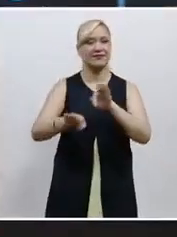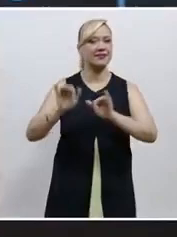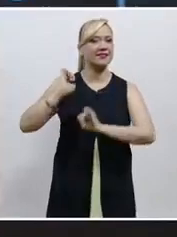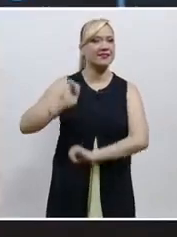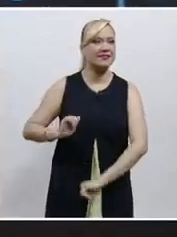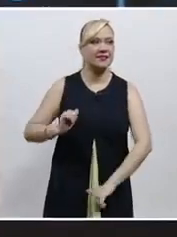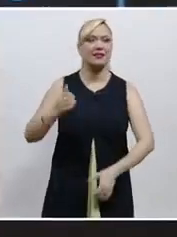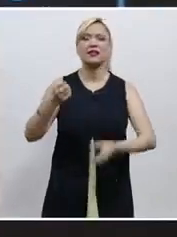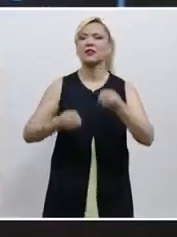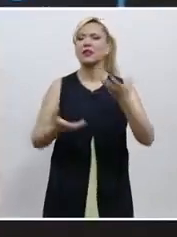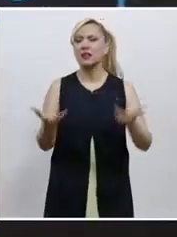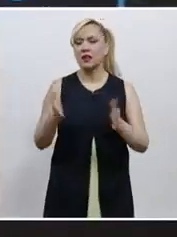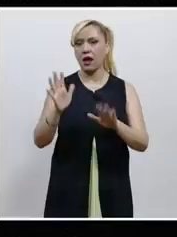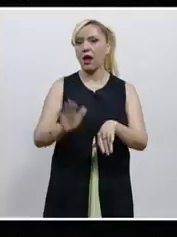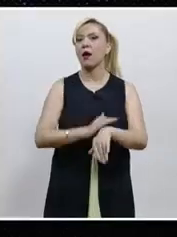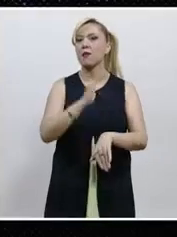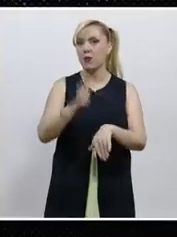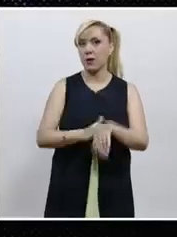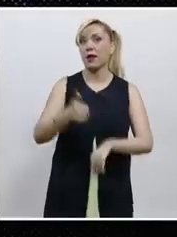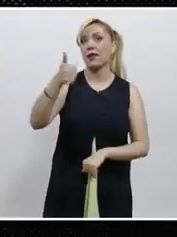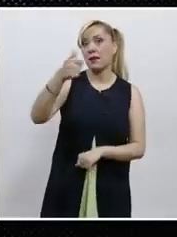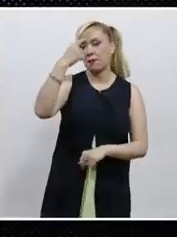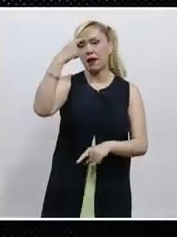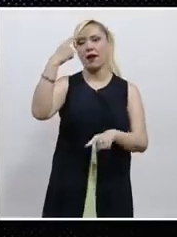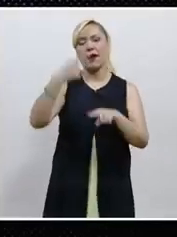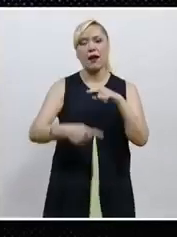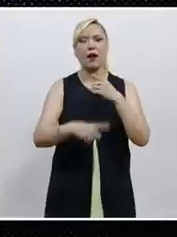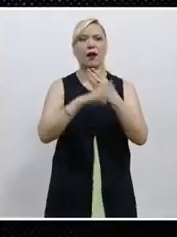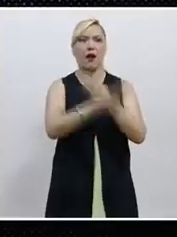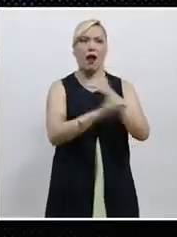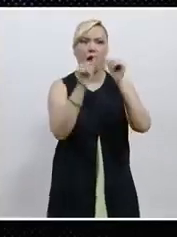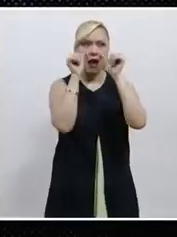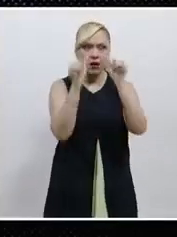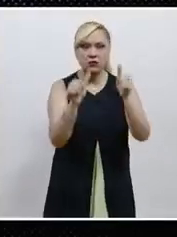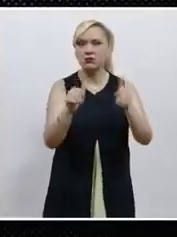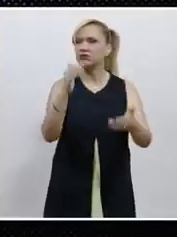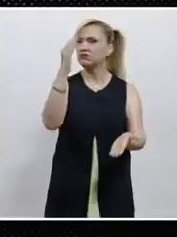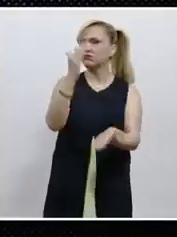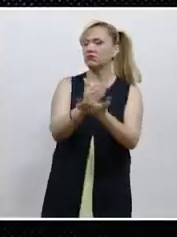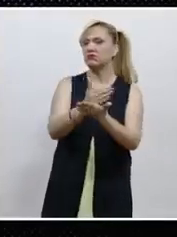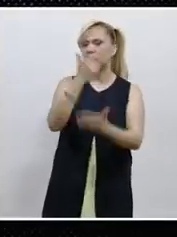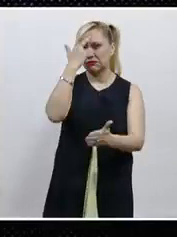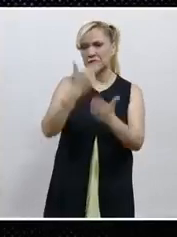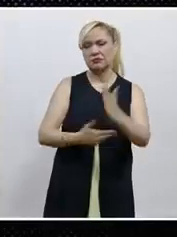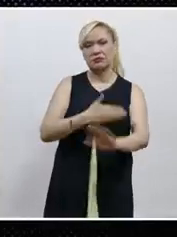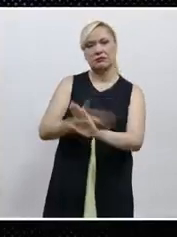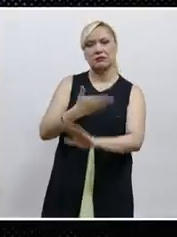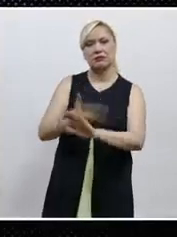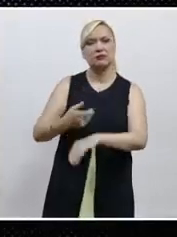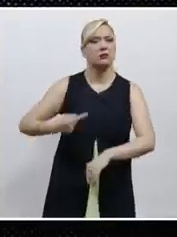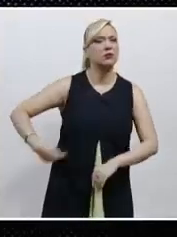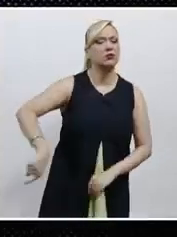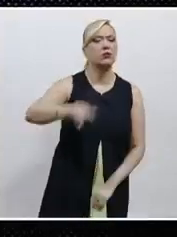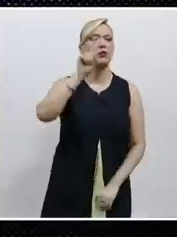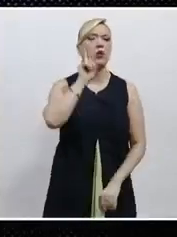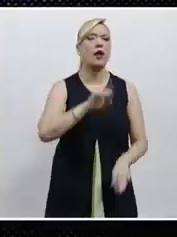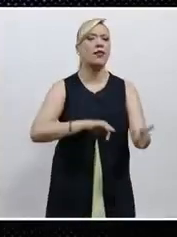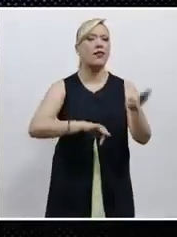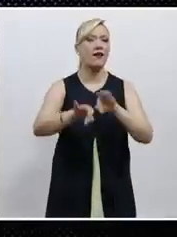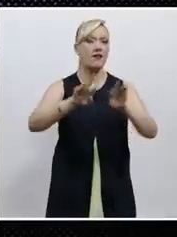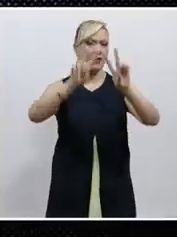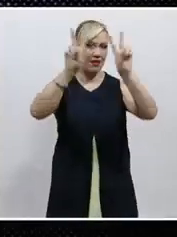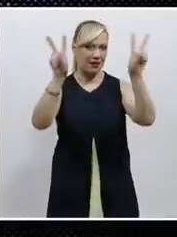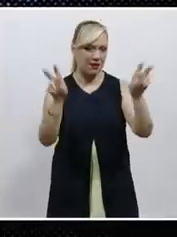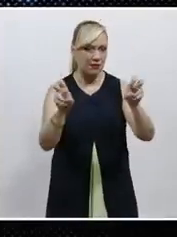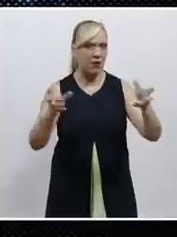con el que se aprueba el protocolo para prevenir, atender, sancionar y erradicar la violencia de género en el mundo del trabajo. Dicho protocolo